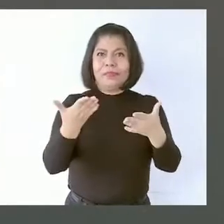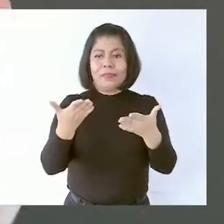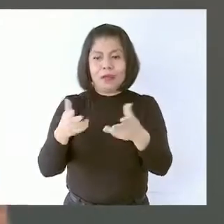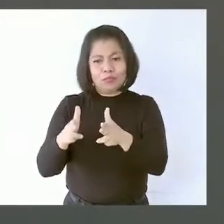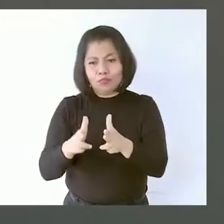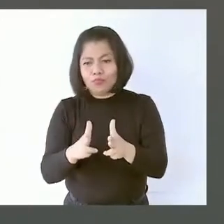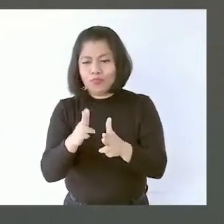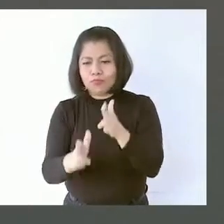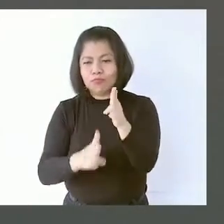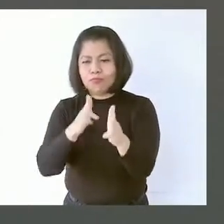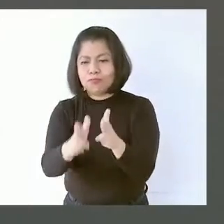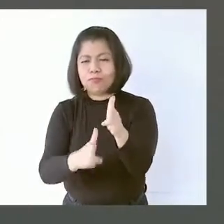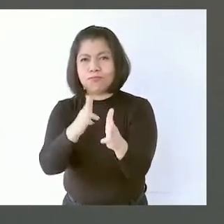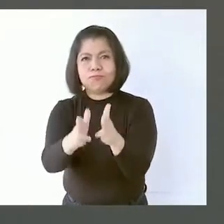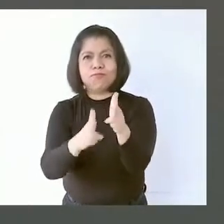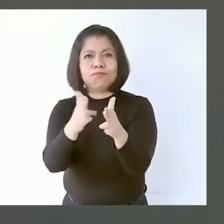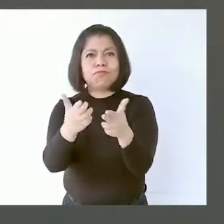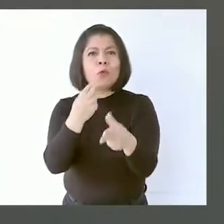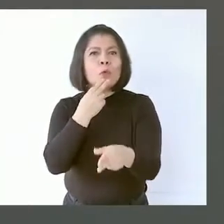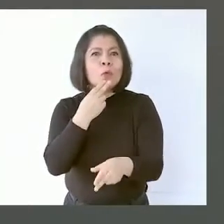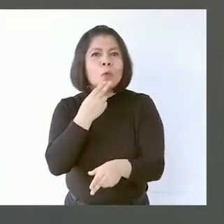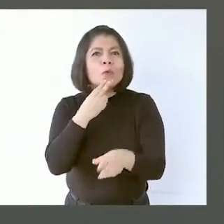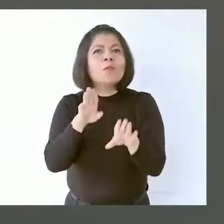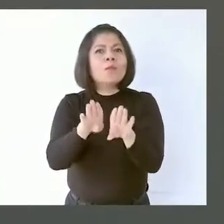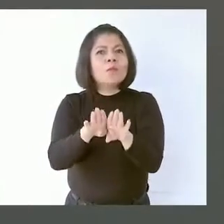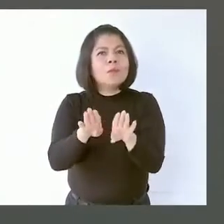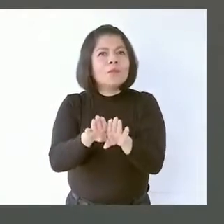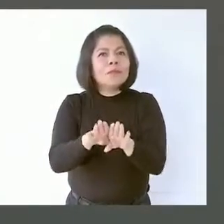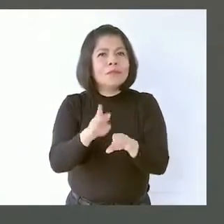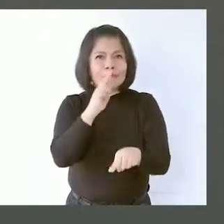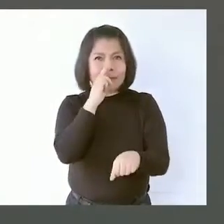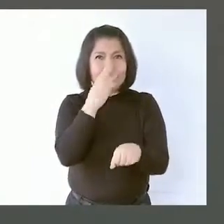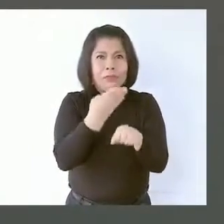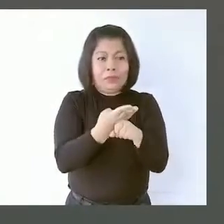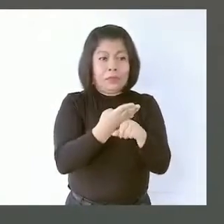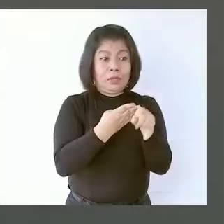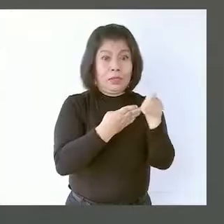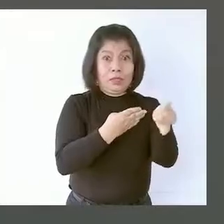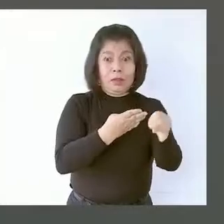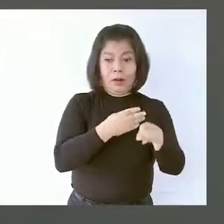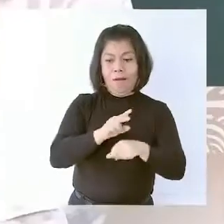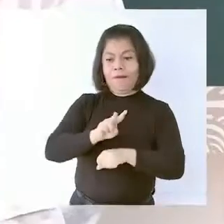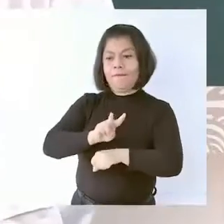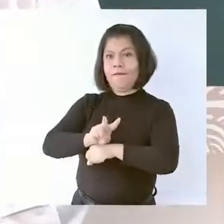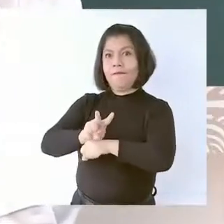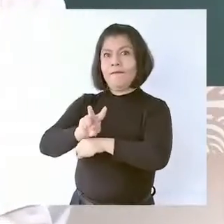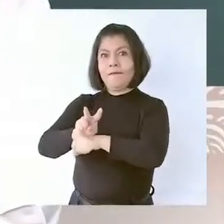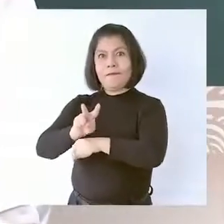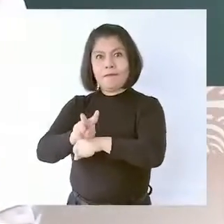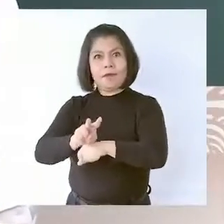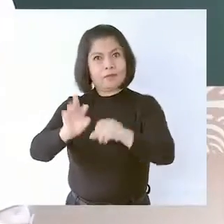que no haya fracaso, y además que